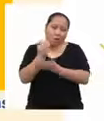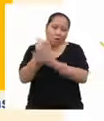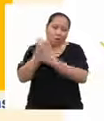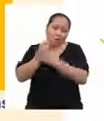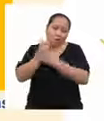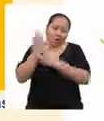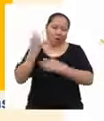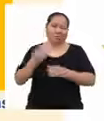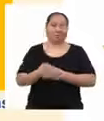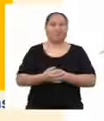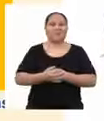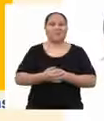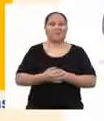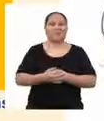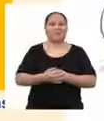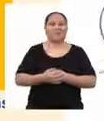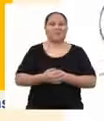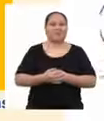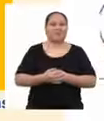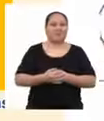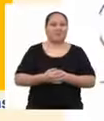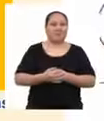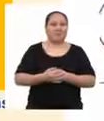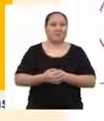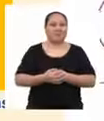supuesto.